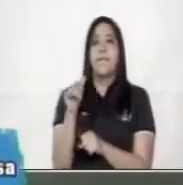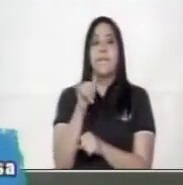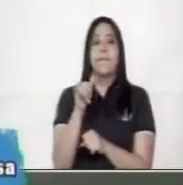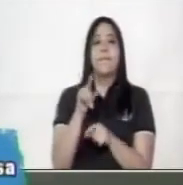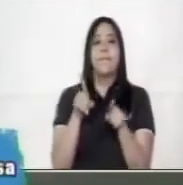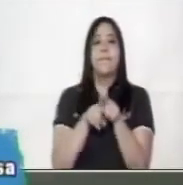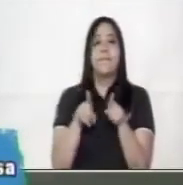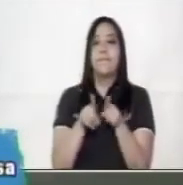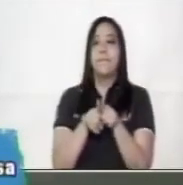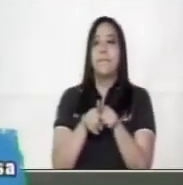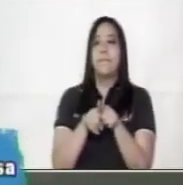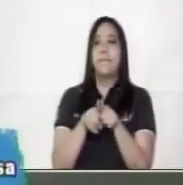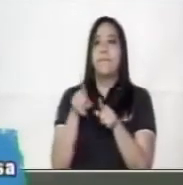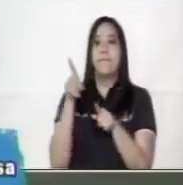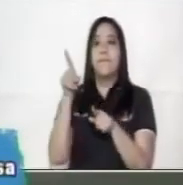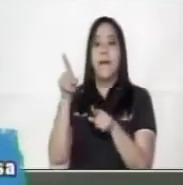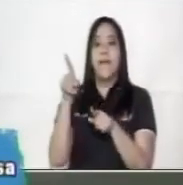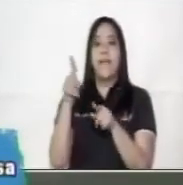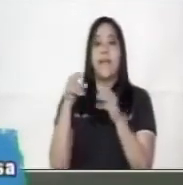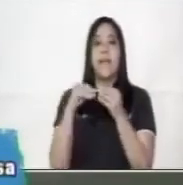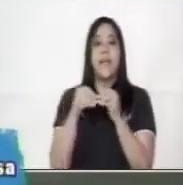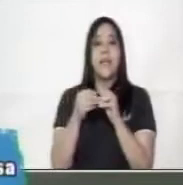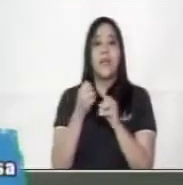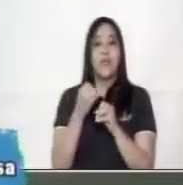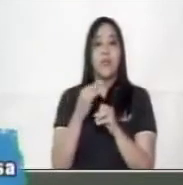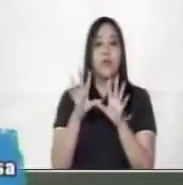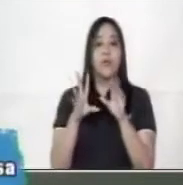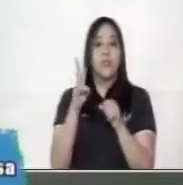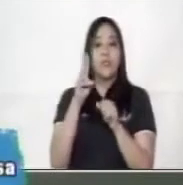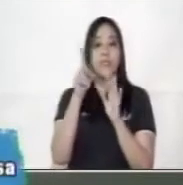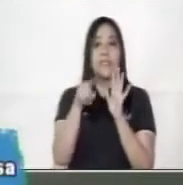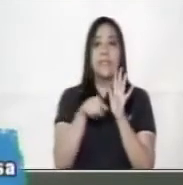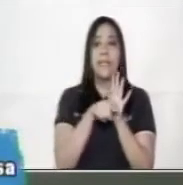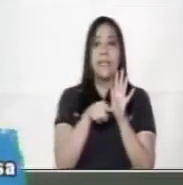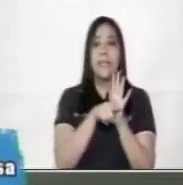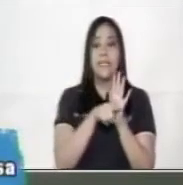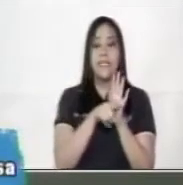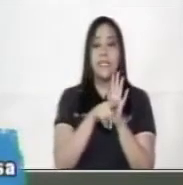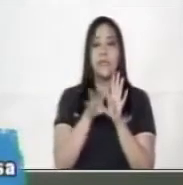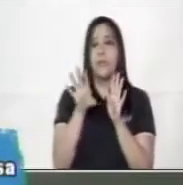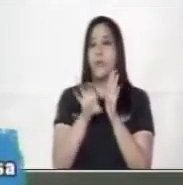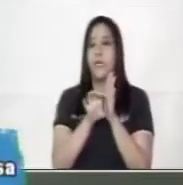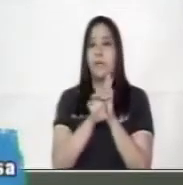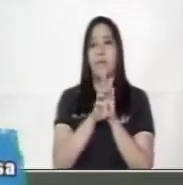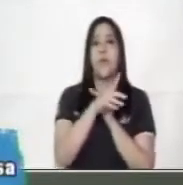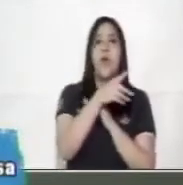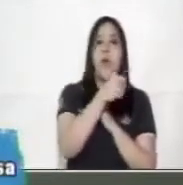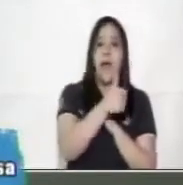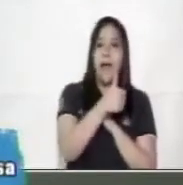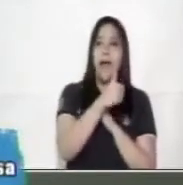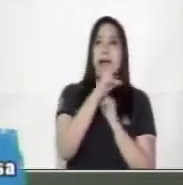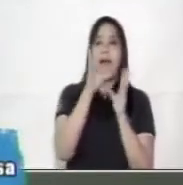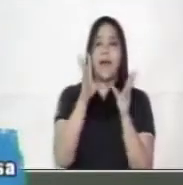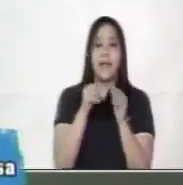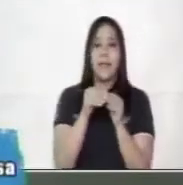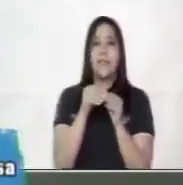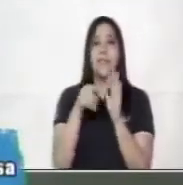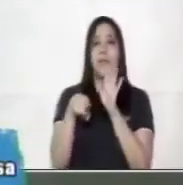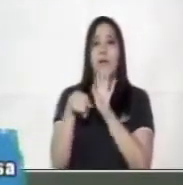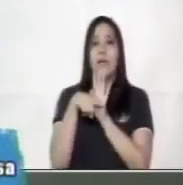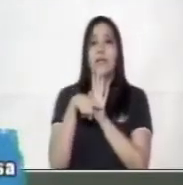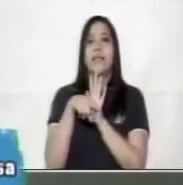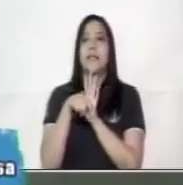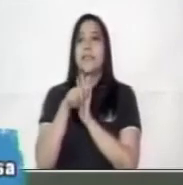donde el valor de A es negativo. Es decir, A es igual al negativo 12.